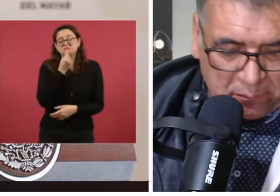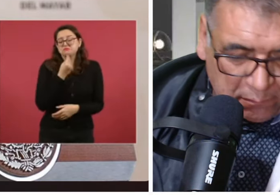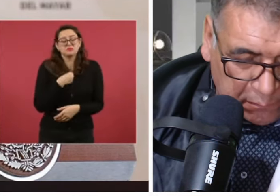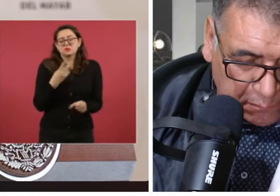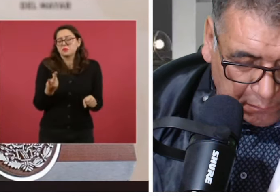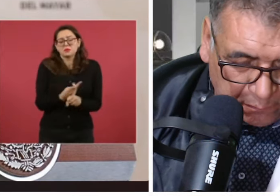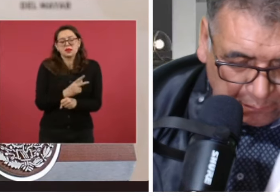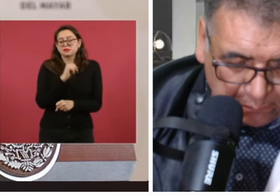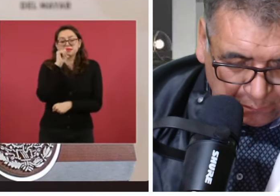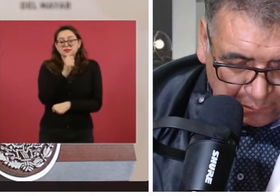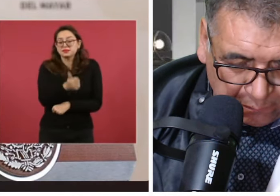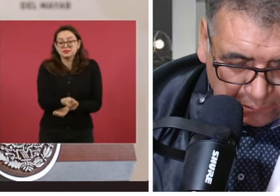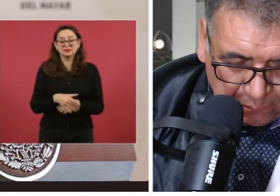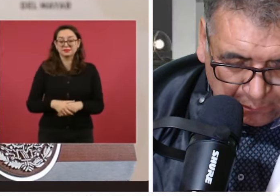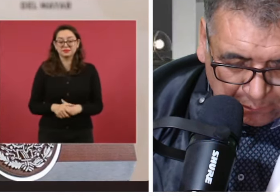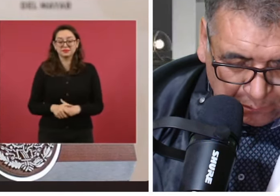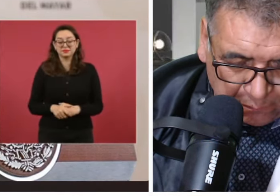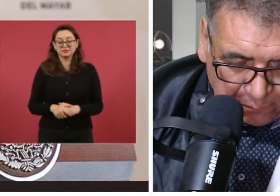nada.